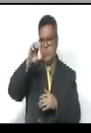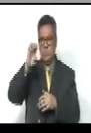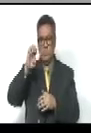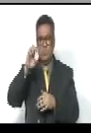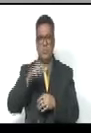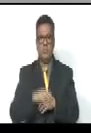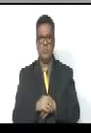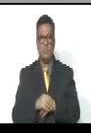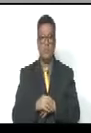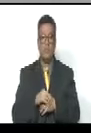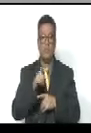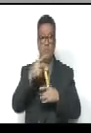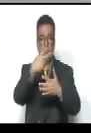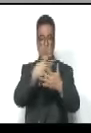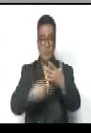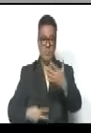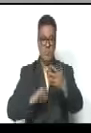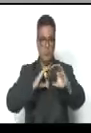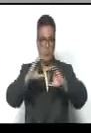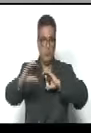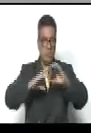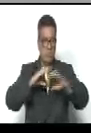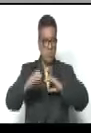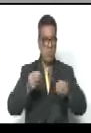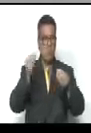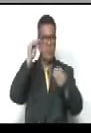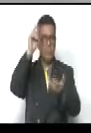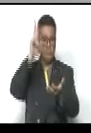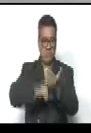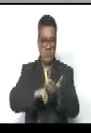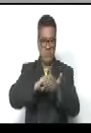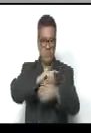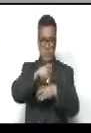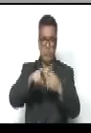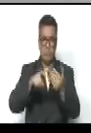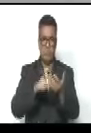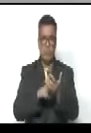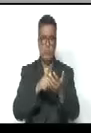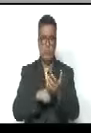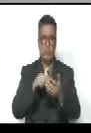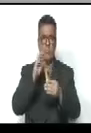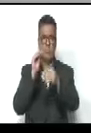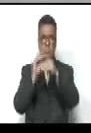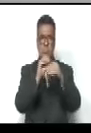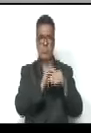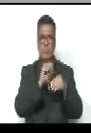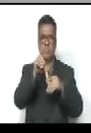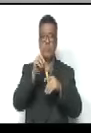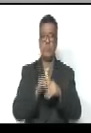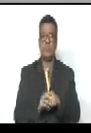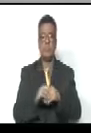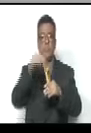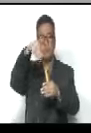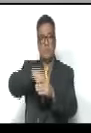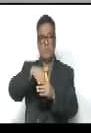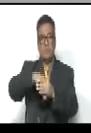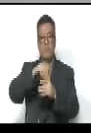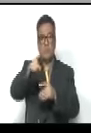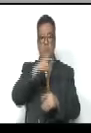Electoral ha leído un comunicado aprobado por unanimidad donde se convoca a las